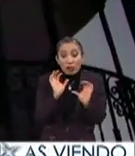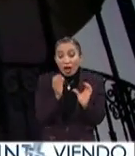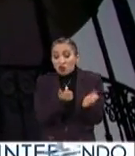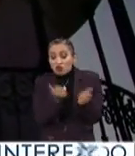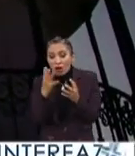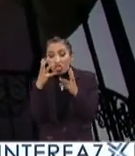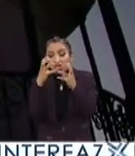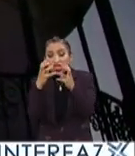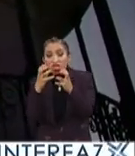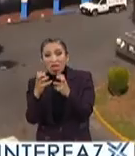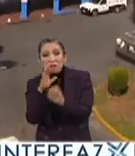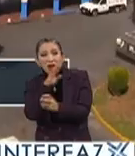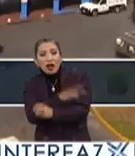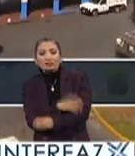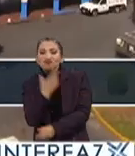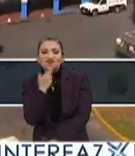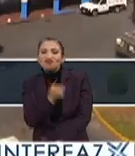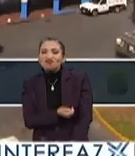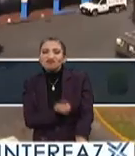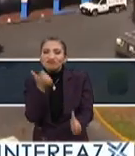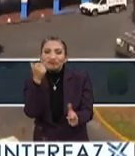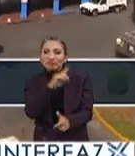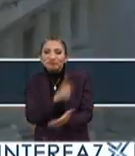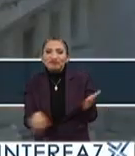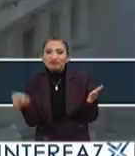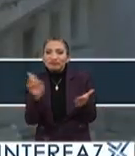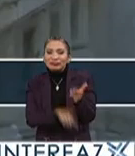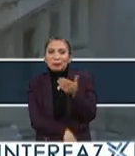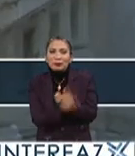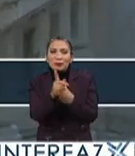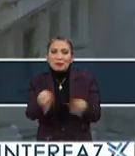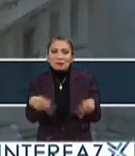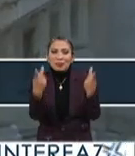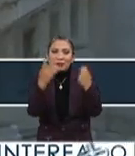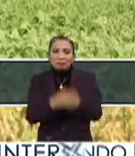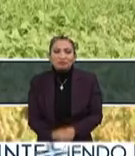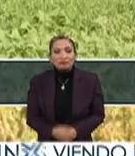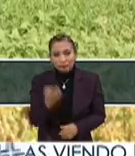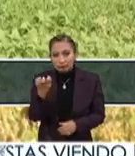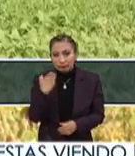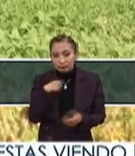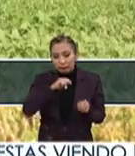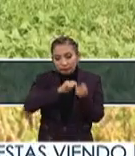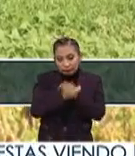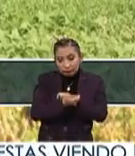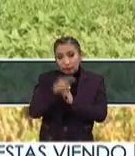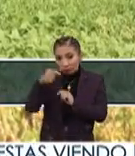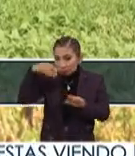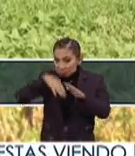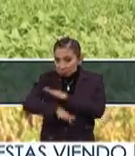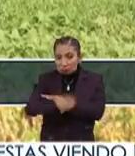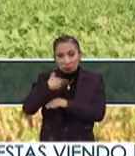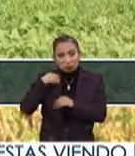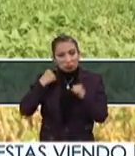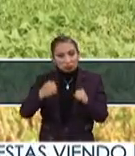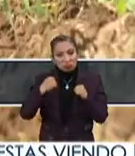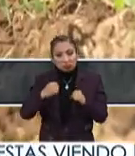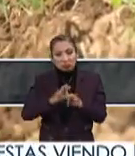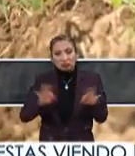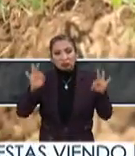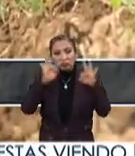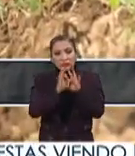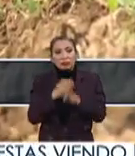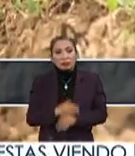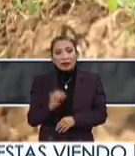el aguacate llega en mal estado y entonces nosotros tenemos problemas de venta. Entonces la parte de la transformación nos metimos fuerte. Muy importante.